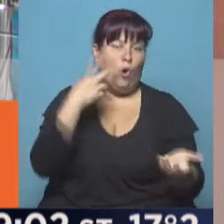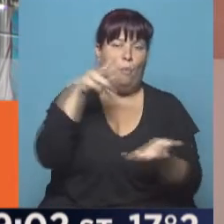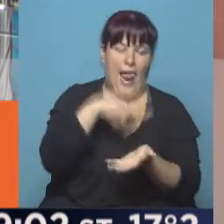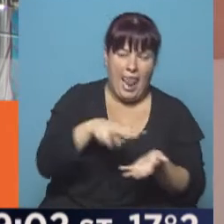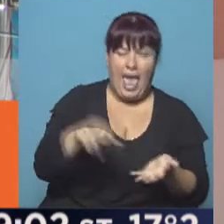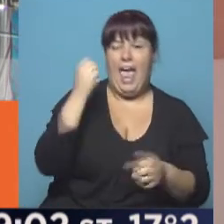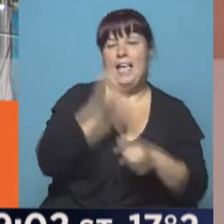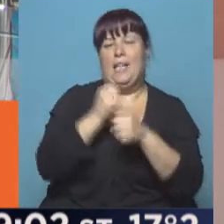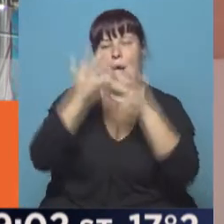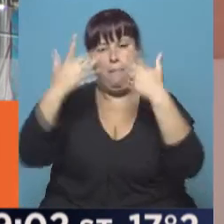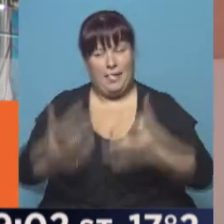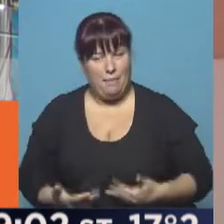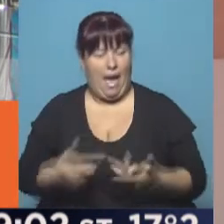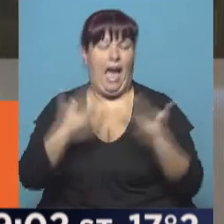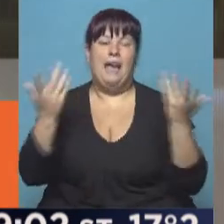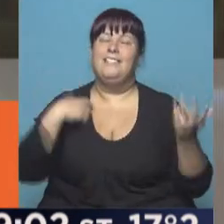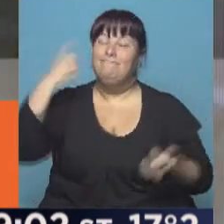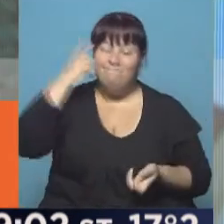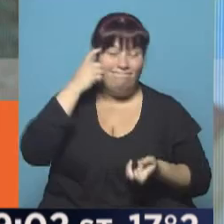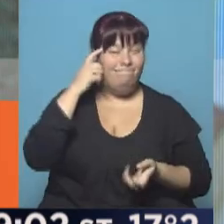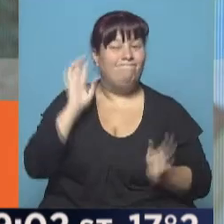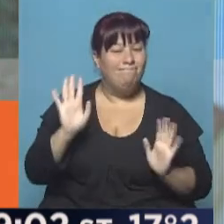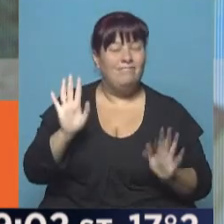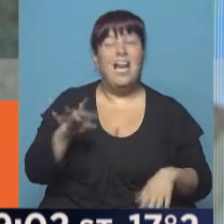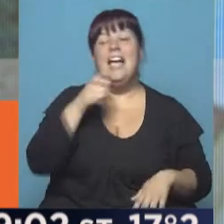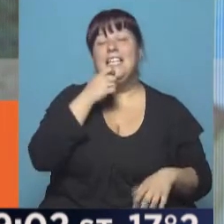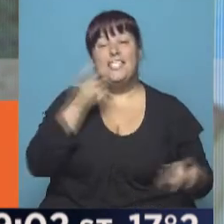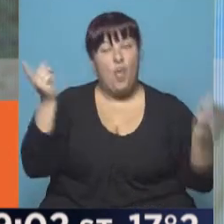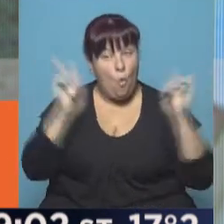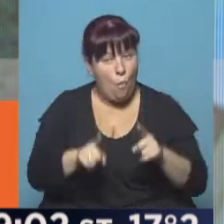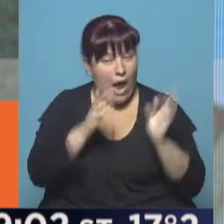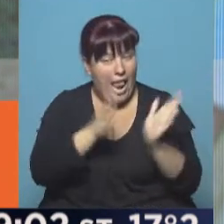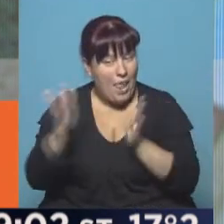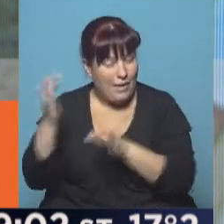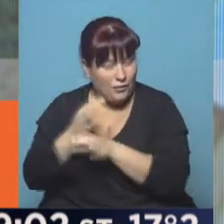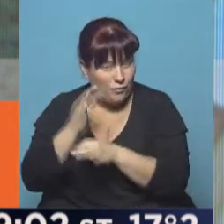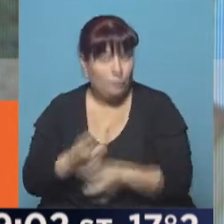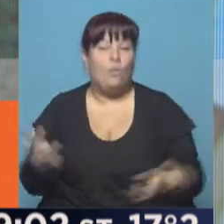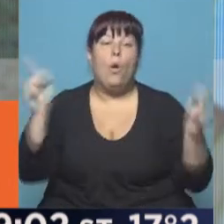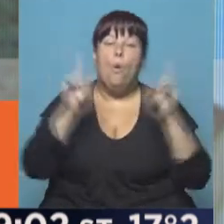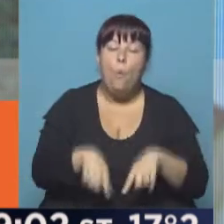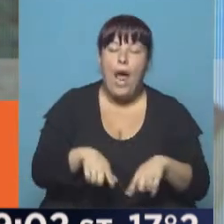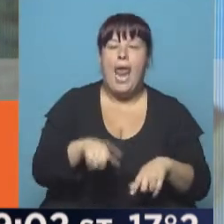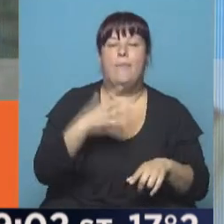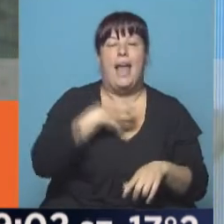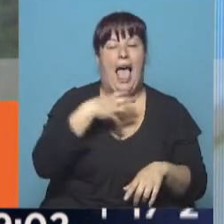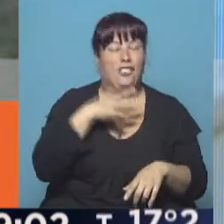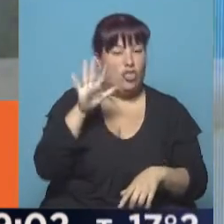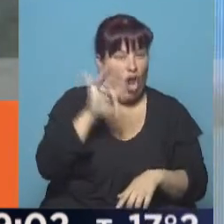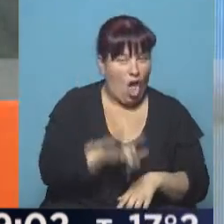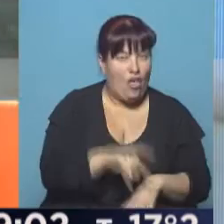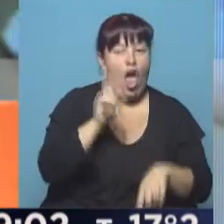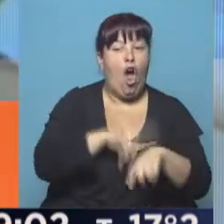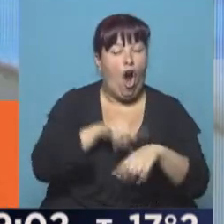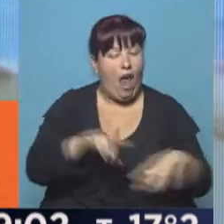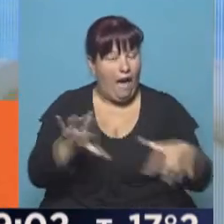leer cómo trabajar en matemática digamos me parece que si volvemos ordenar la escuela si volvemos a tener clases todos los días en los